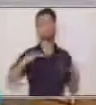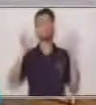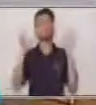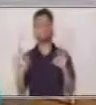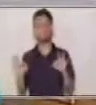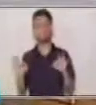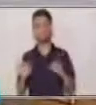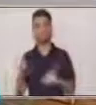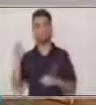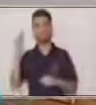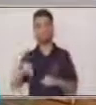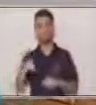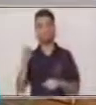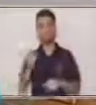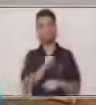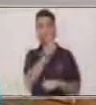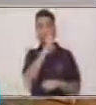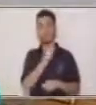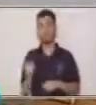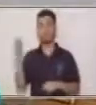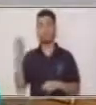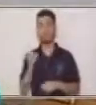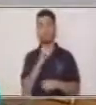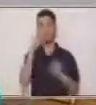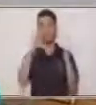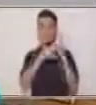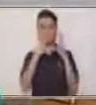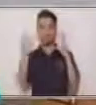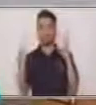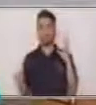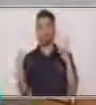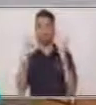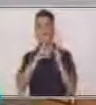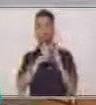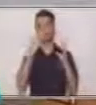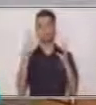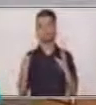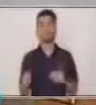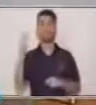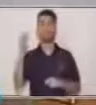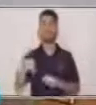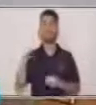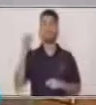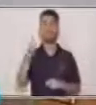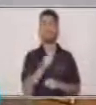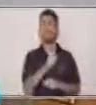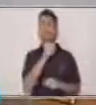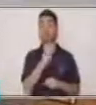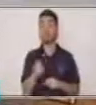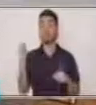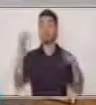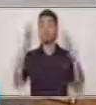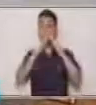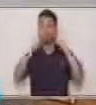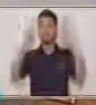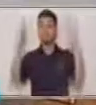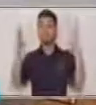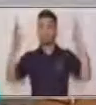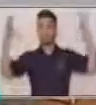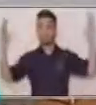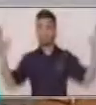ya verás. Esta es la ronda de las Figuras geométricas, triángulo,